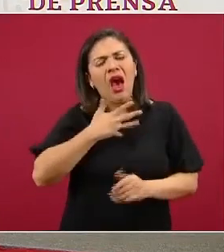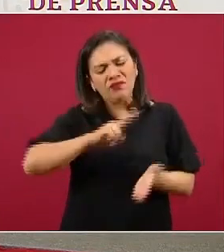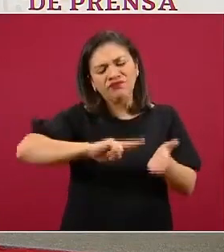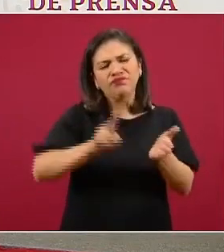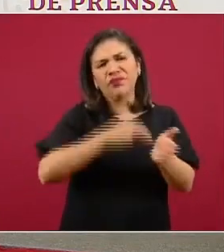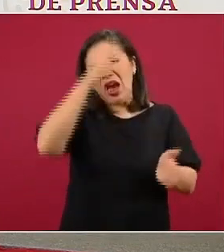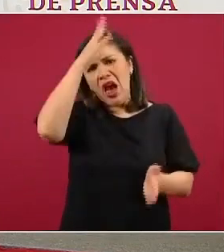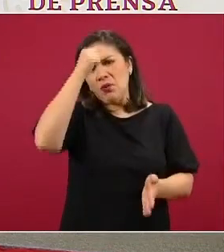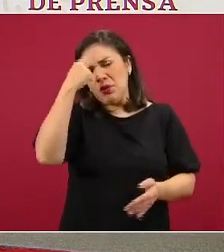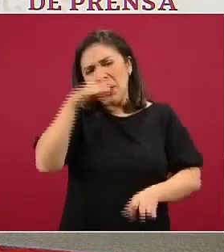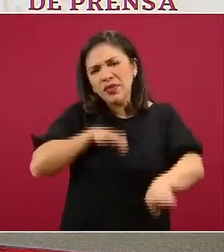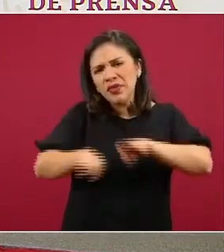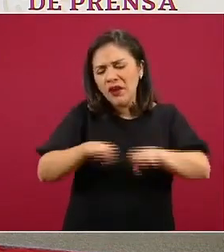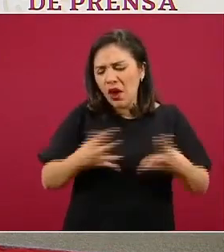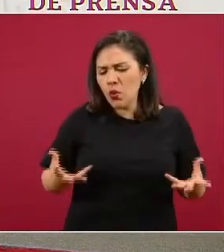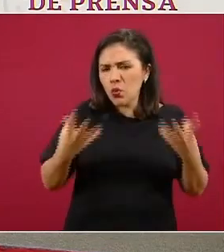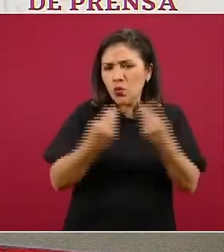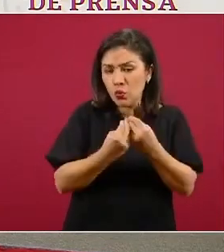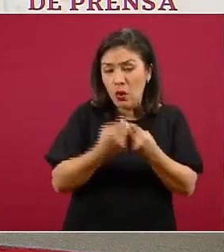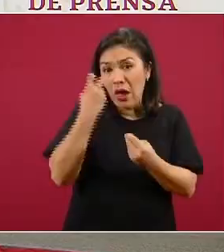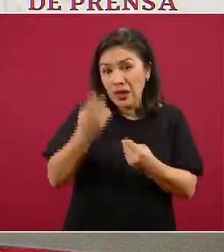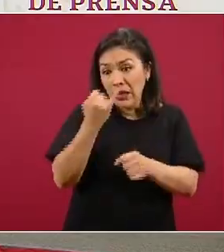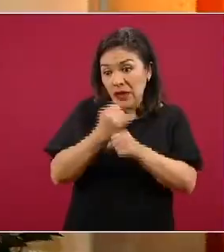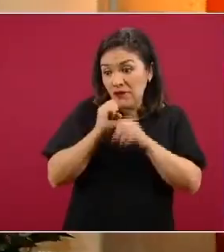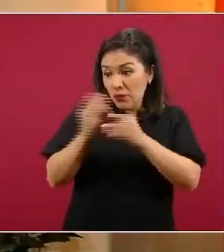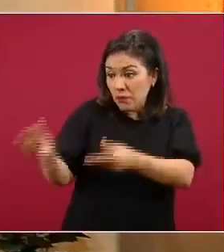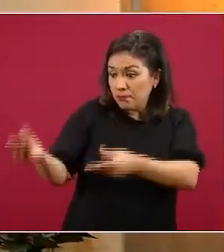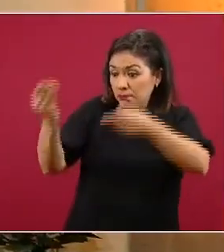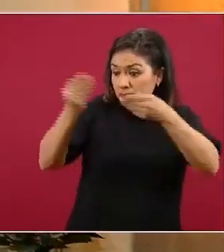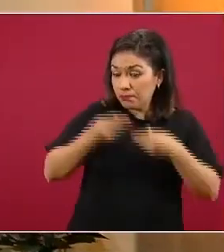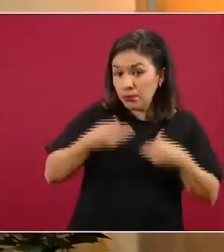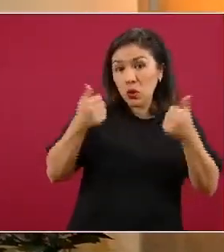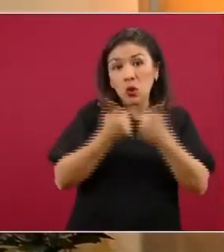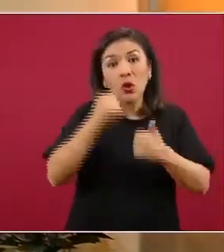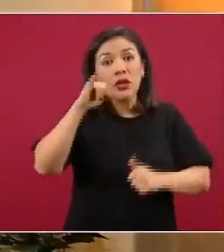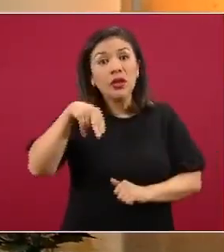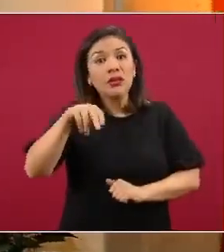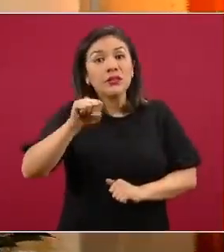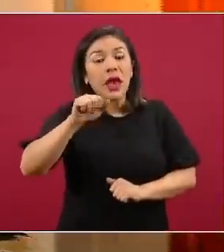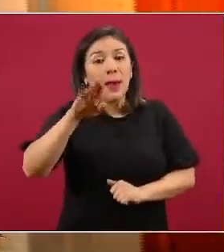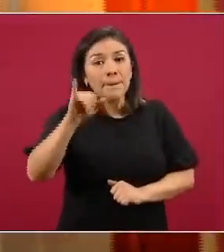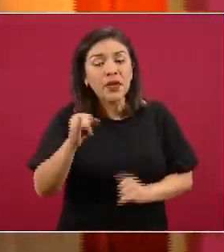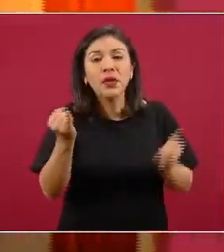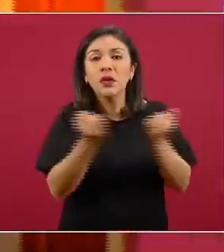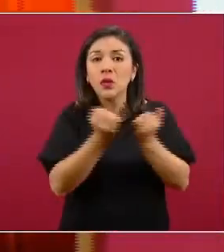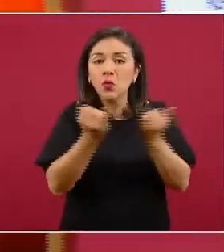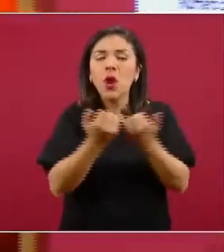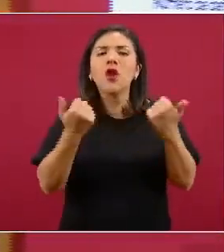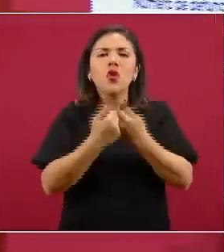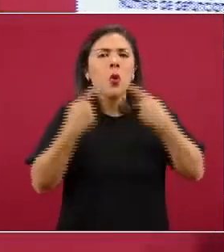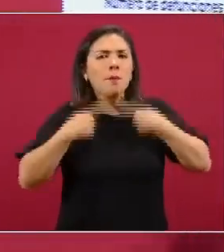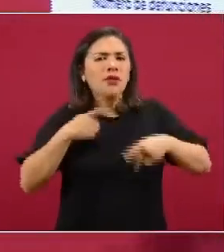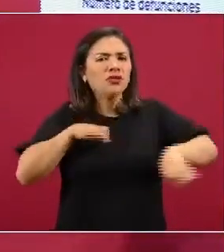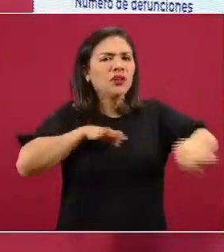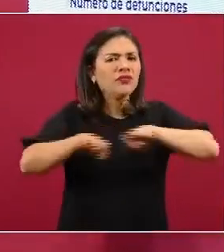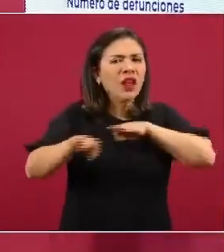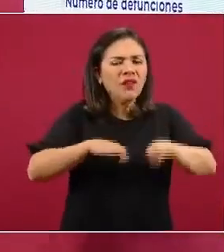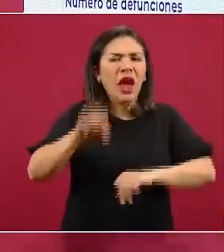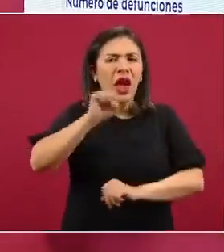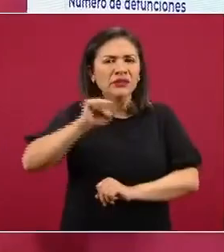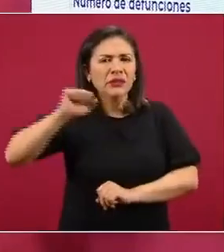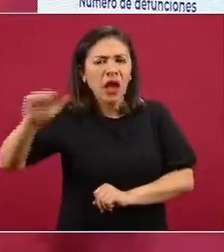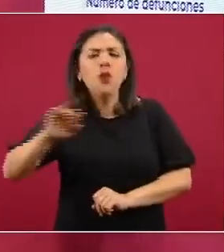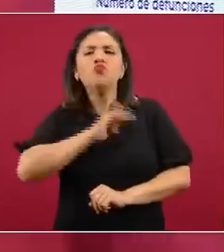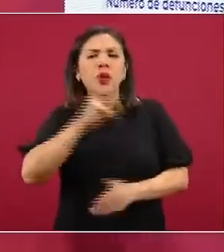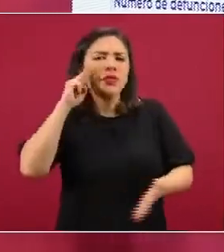colaboración, se concentra y el Instituto Nacional de Salud Pública, a través de los servidores de la Secretaría de Salud,